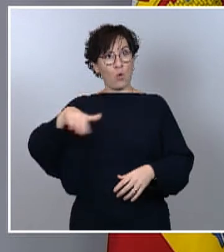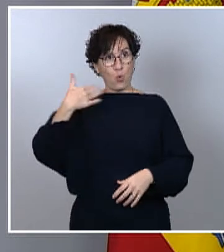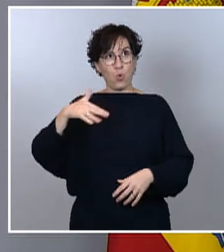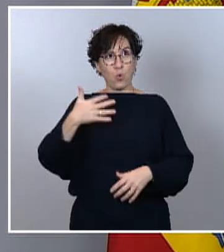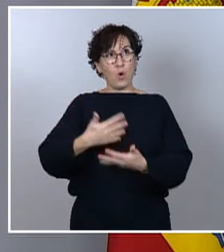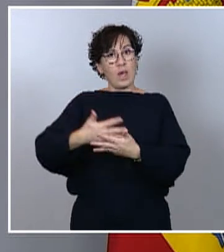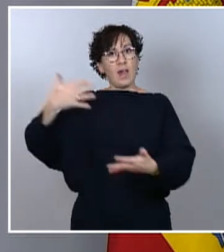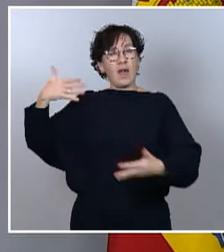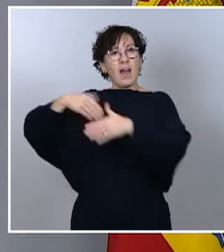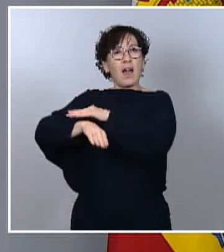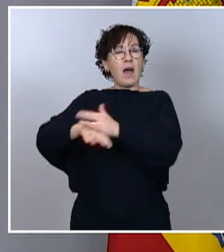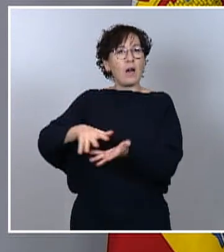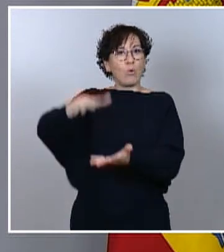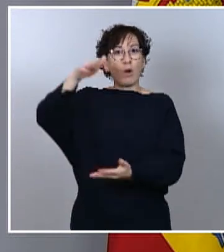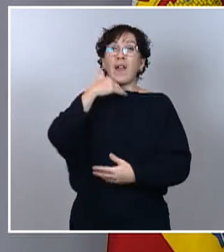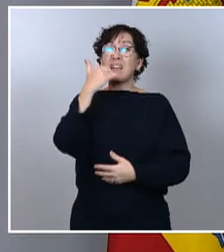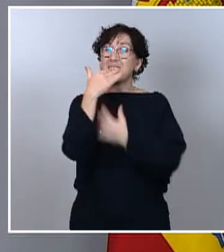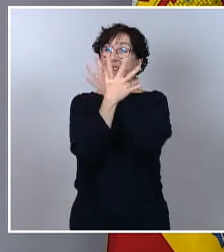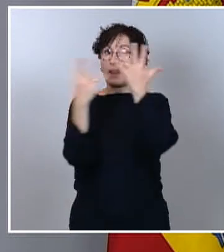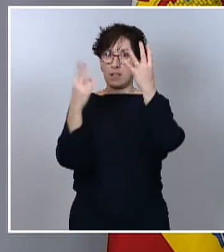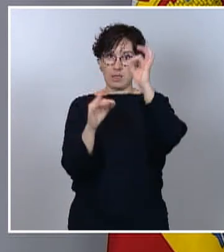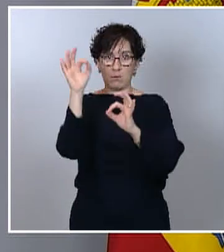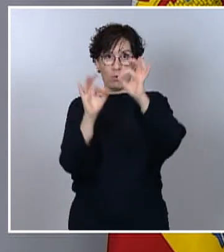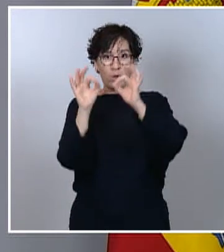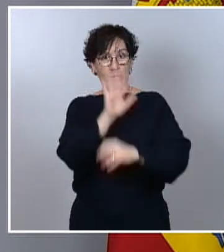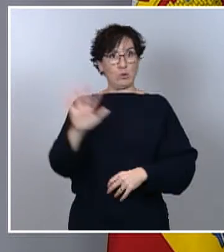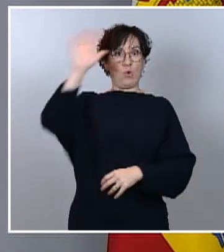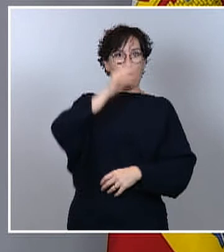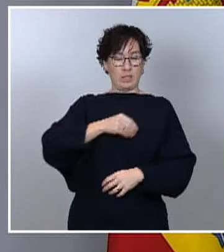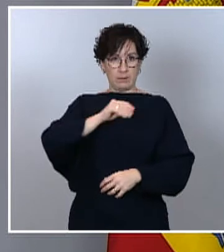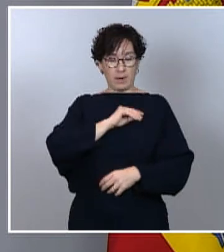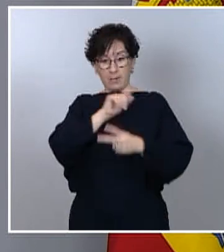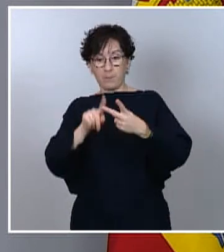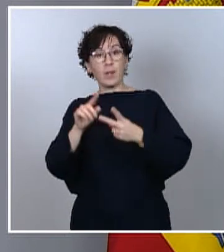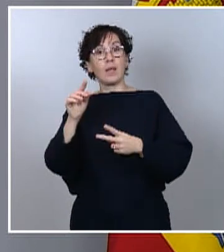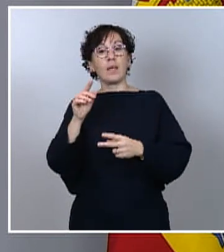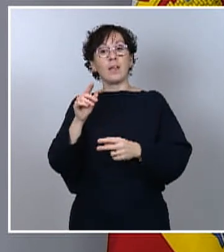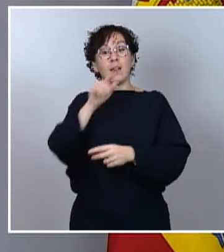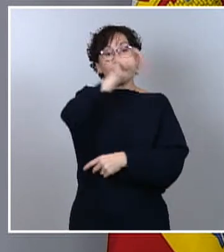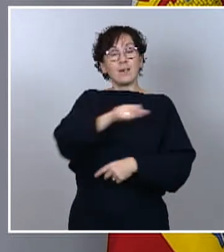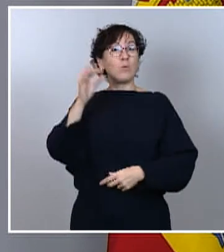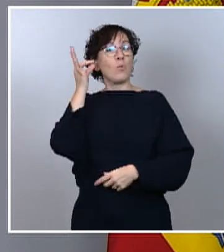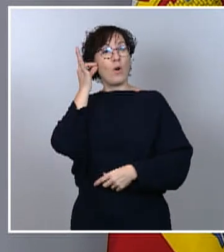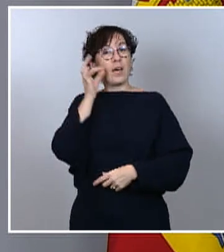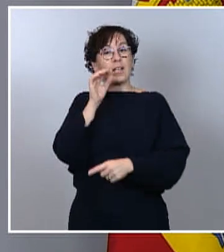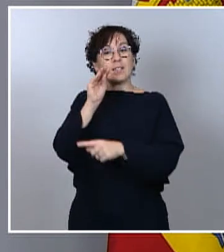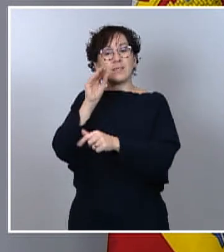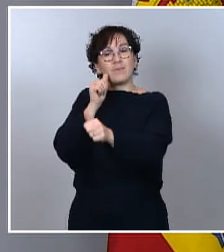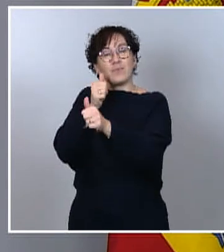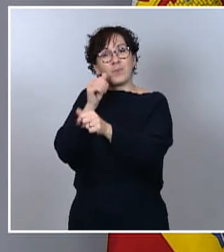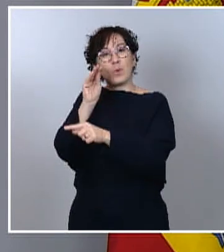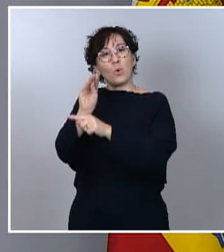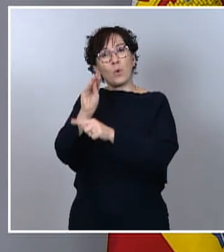de un 17% en el conjunto del país, las mujeres que cuidan a personas dependientes con una prevalencia del